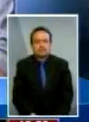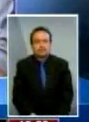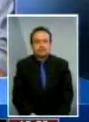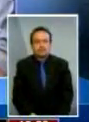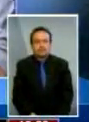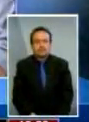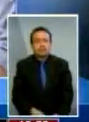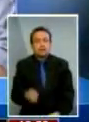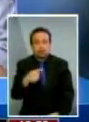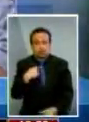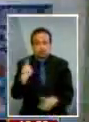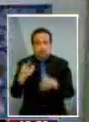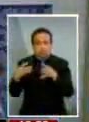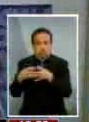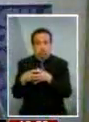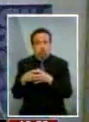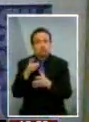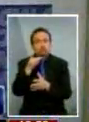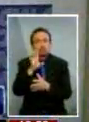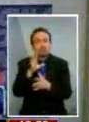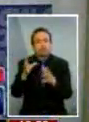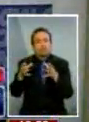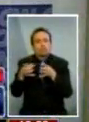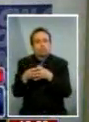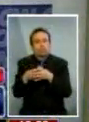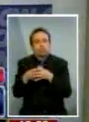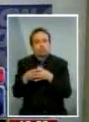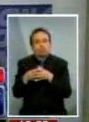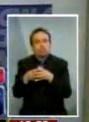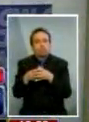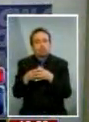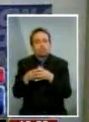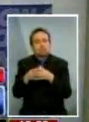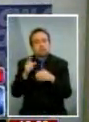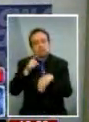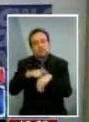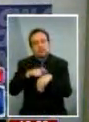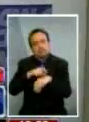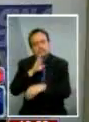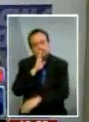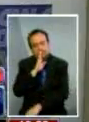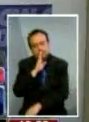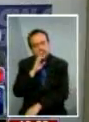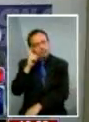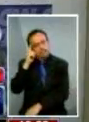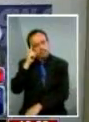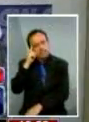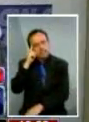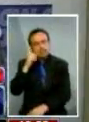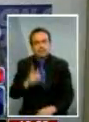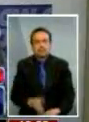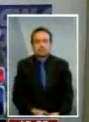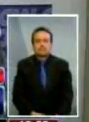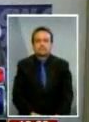Nosotros nos vamos a juntar como familia, solamente un acto de recogimiento, pensar un poco,